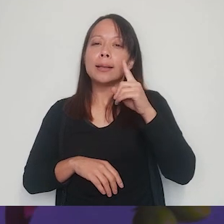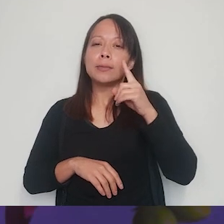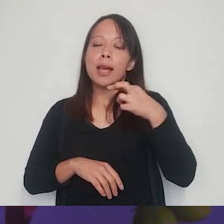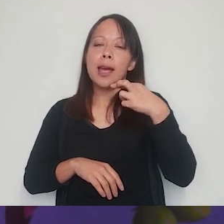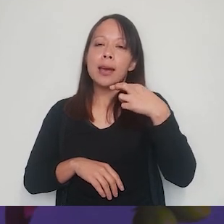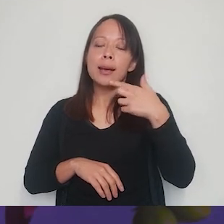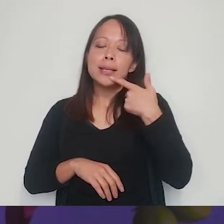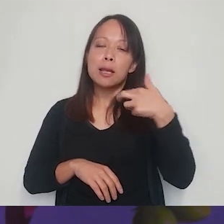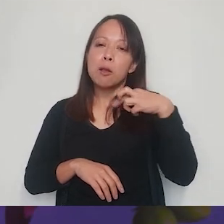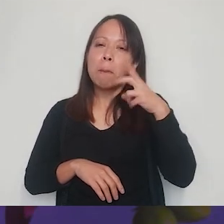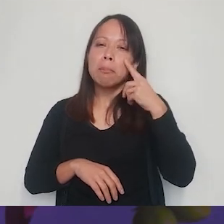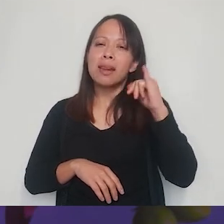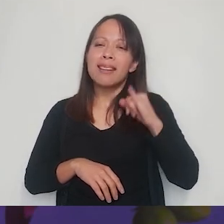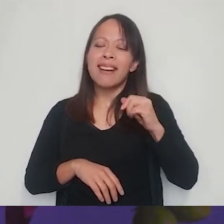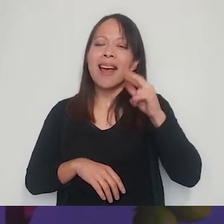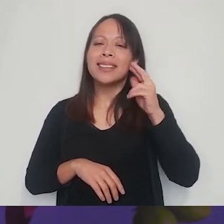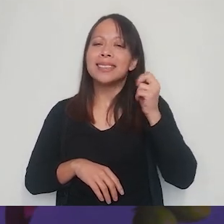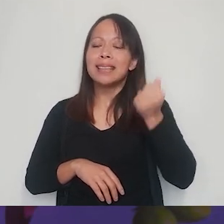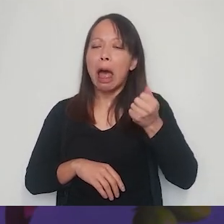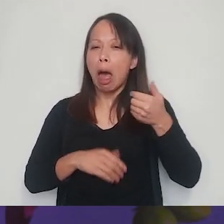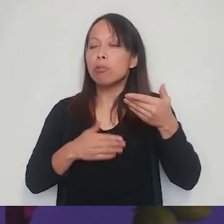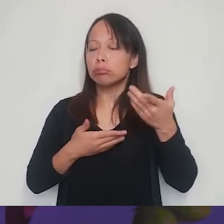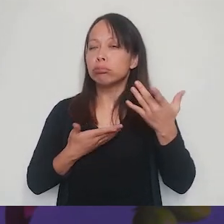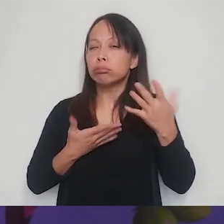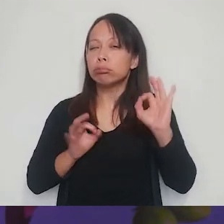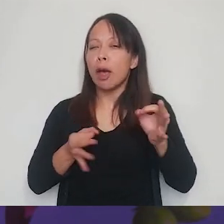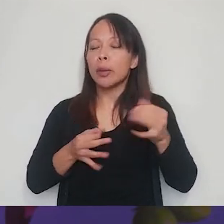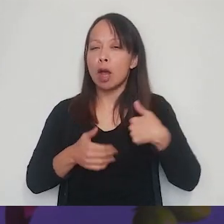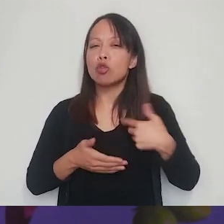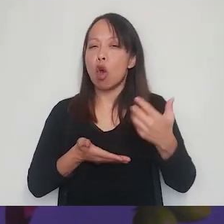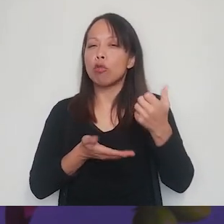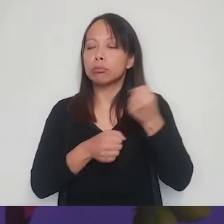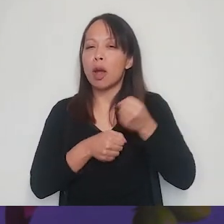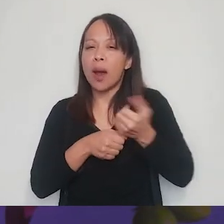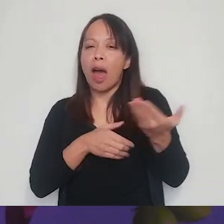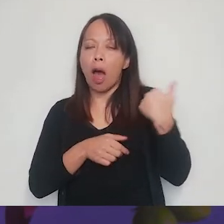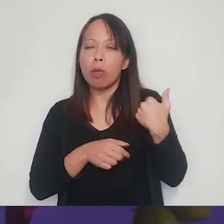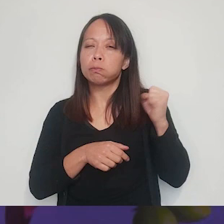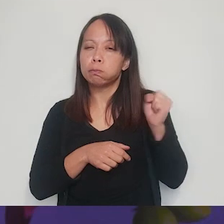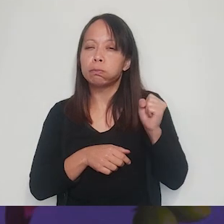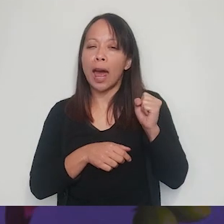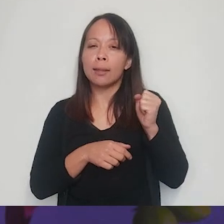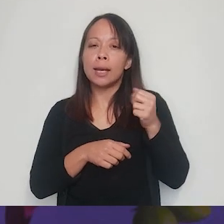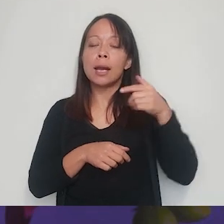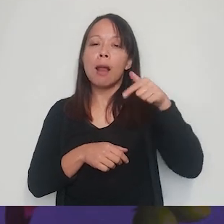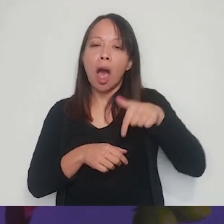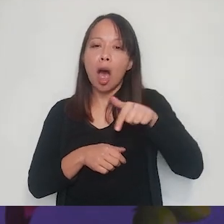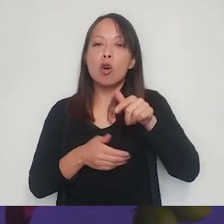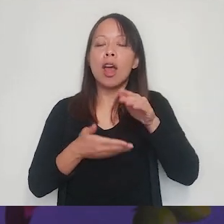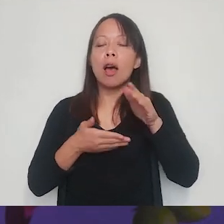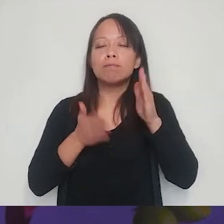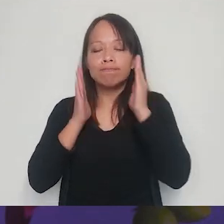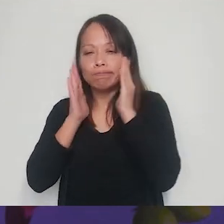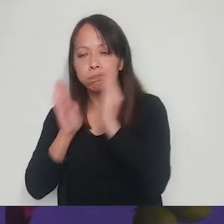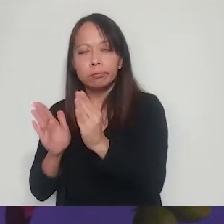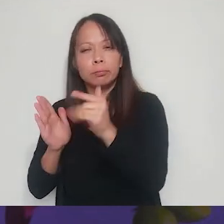de Spinraza y que iba a ser aprobado prontamente. Y la verdad es que yo les dije que yo había trabajado en splicing alternativo durante